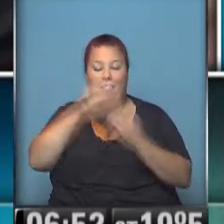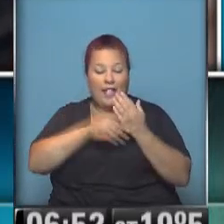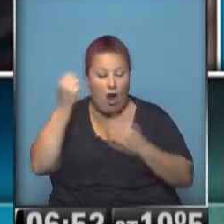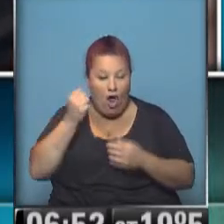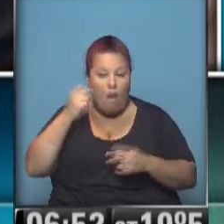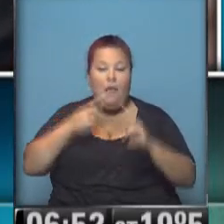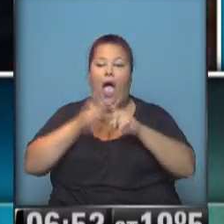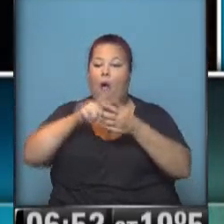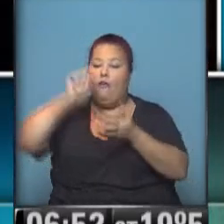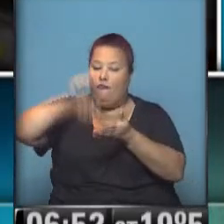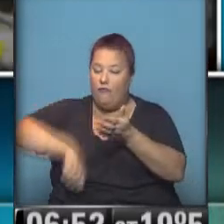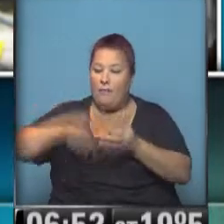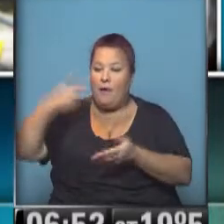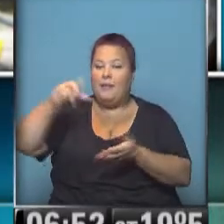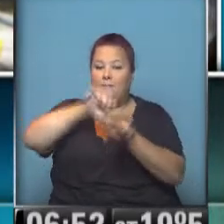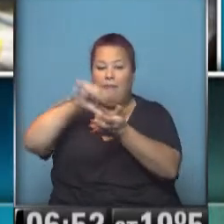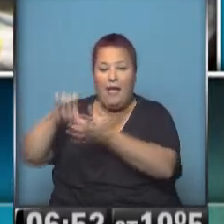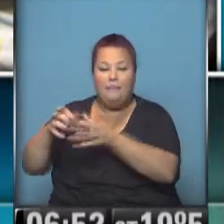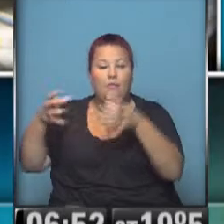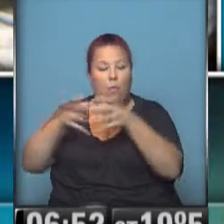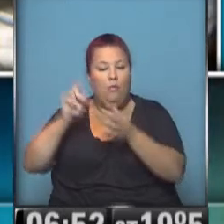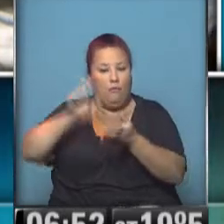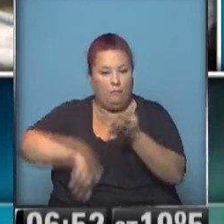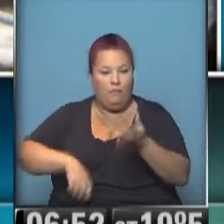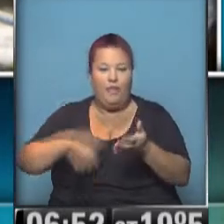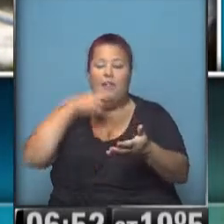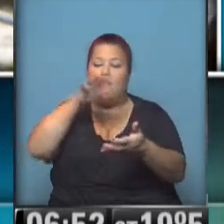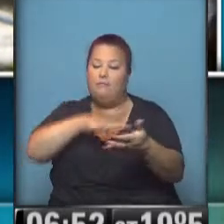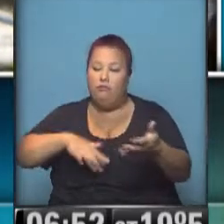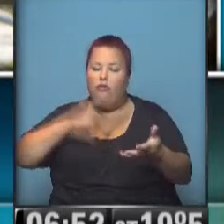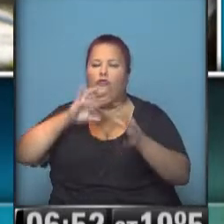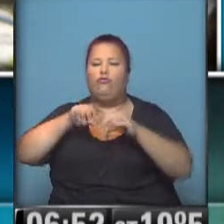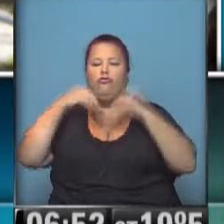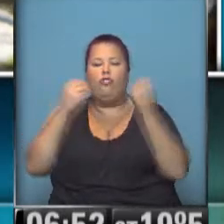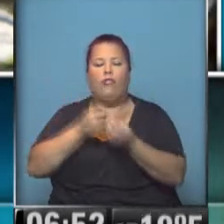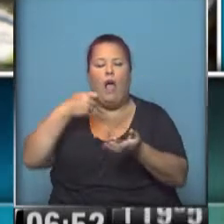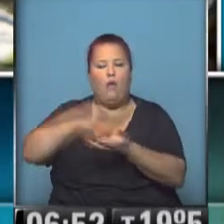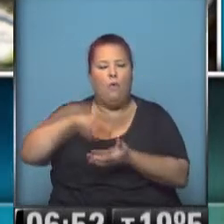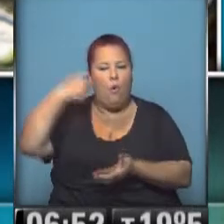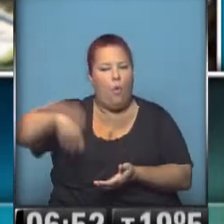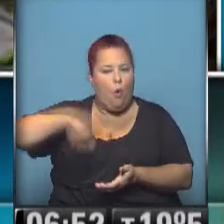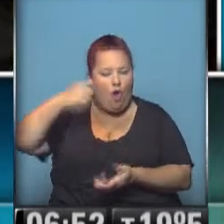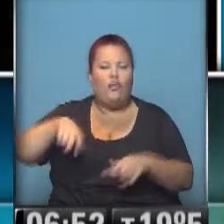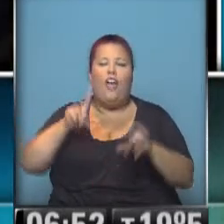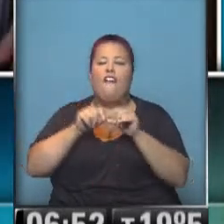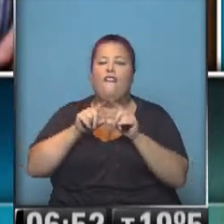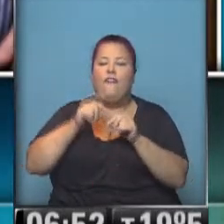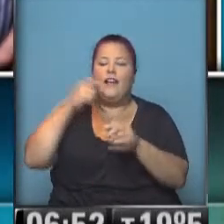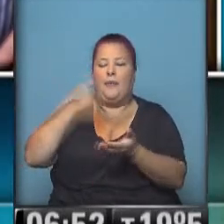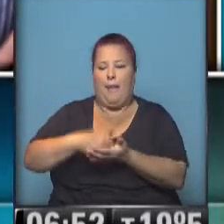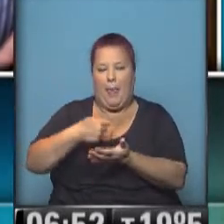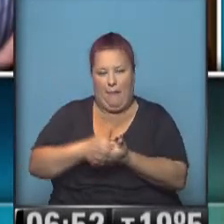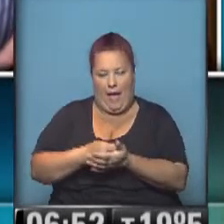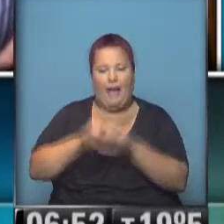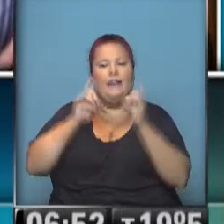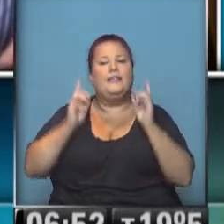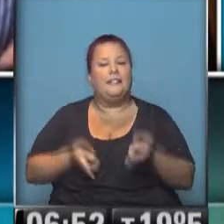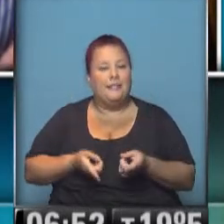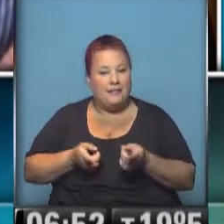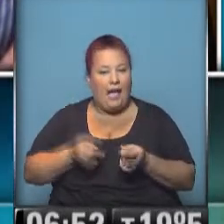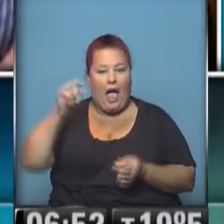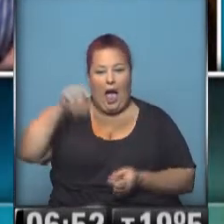uno de los países que forman parte del organismo. El texto define los montos de las cuotas y las fechas de pago. También en